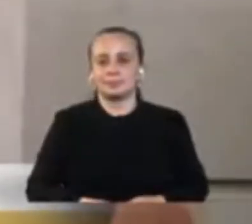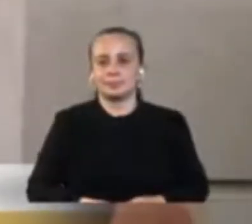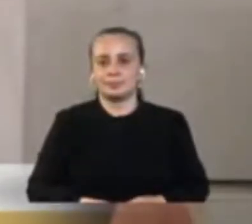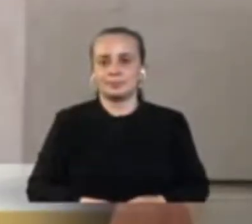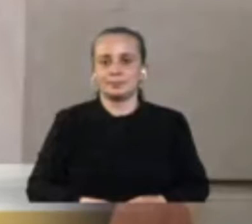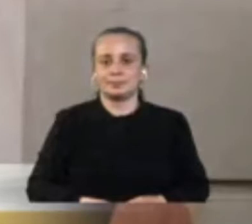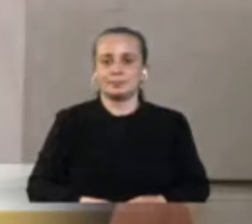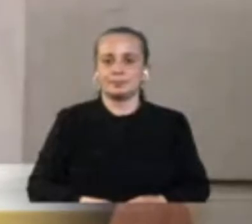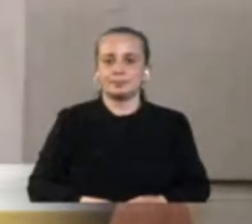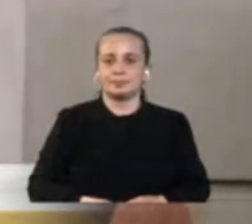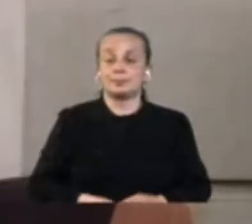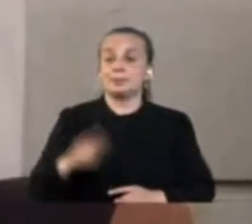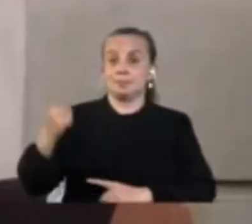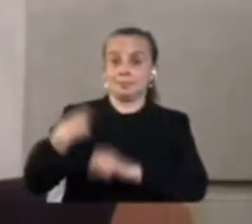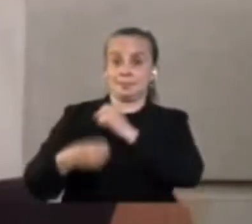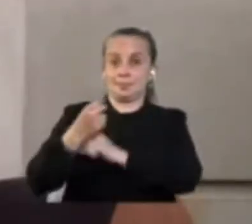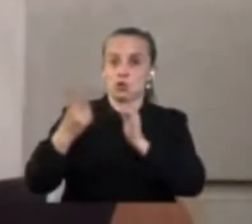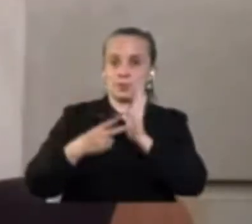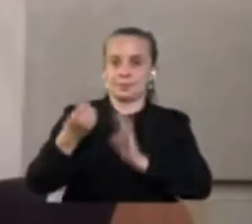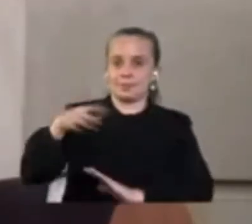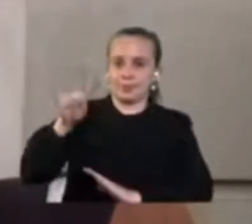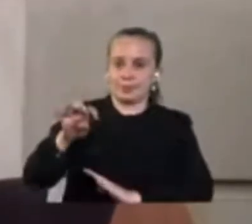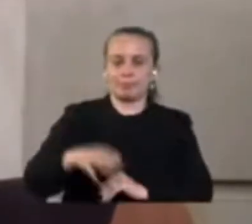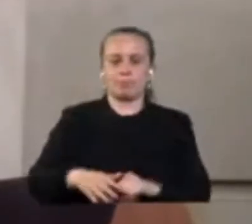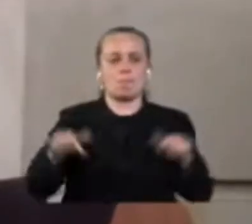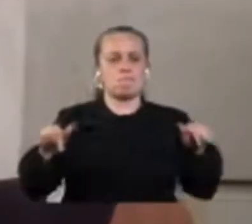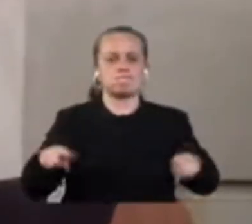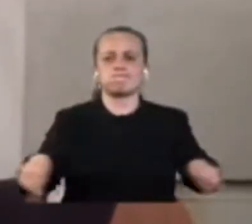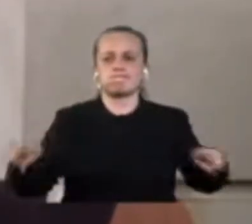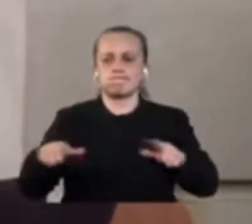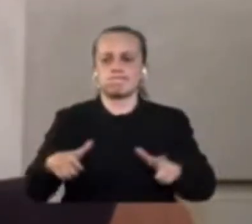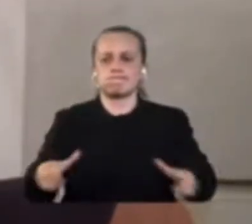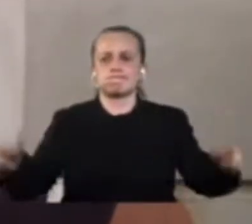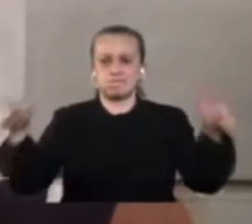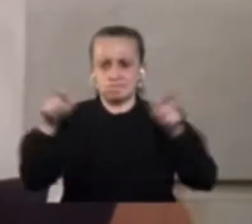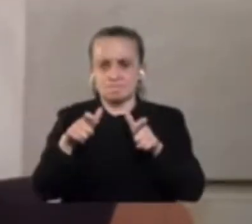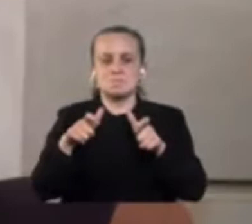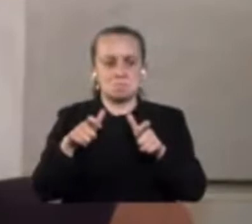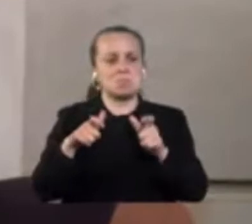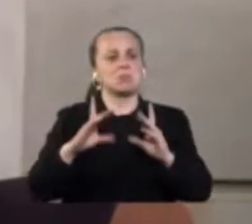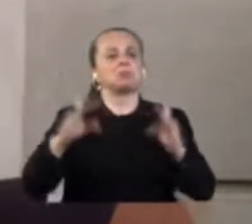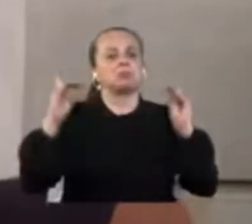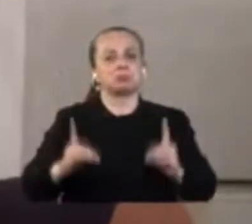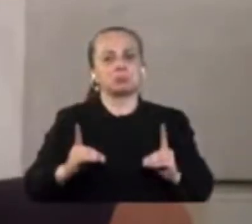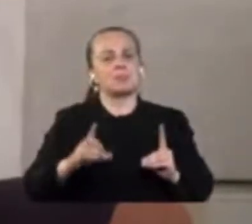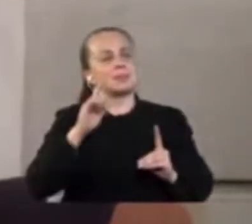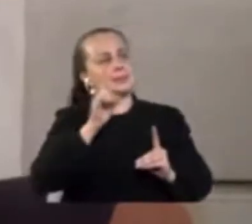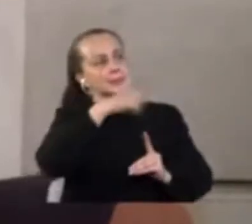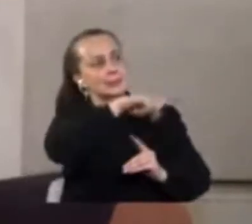En el año de 2019, este Congreso decidió regalarle a los sectores más poderosos